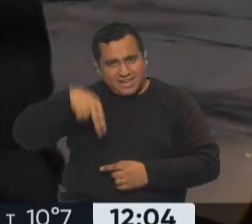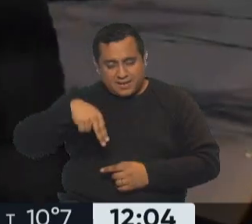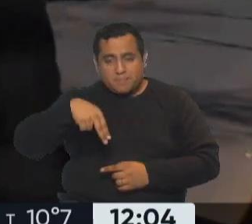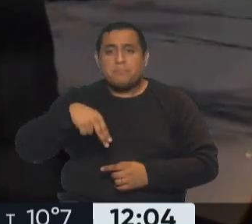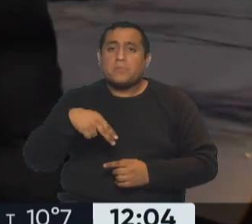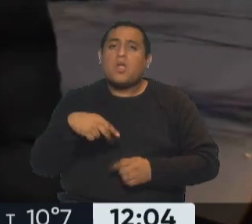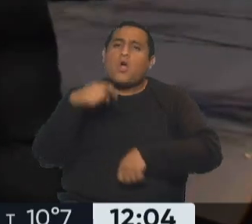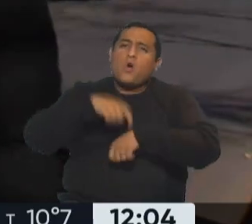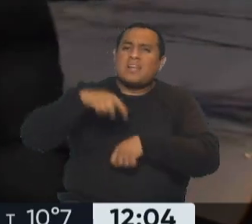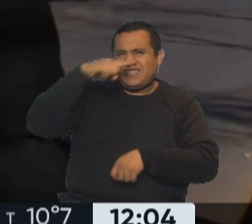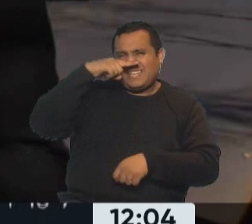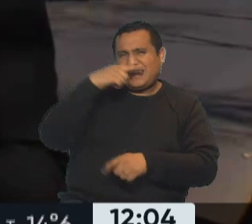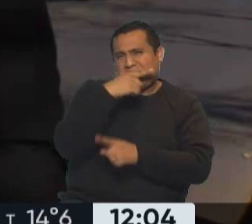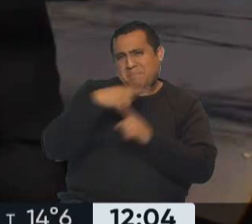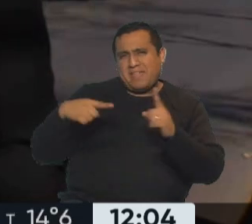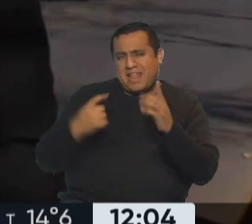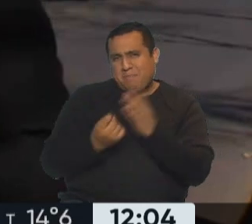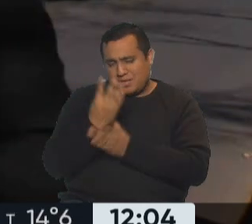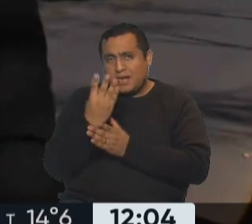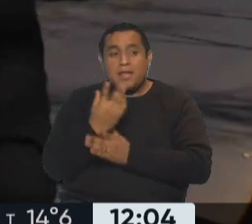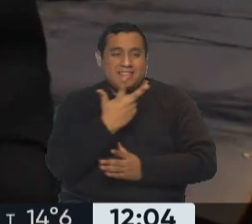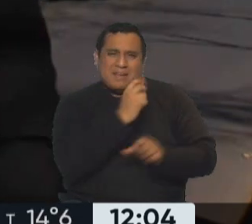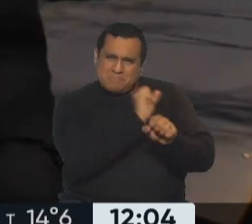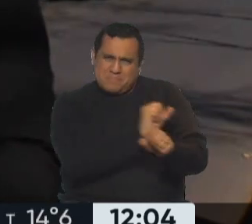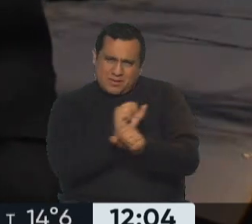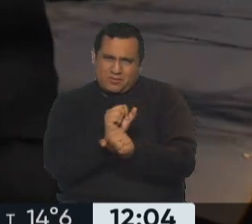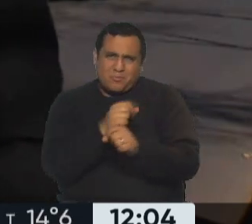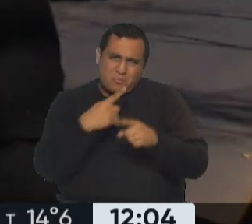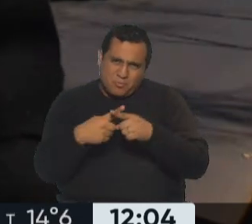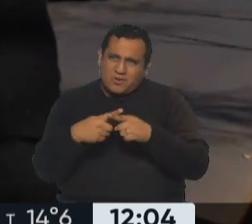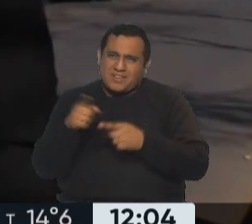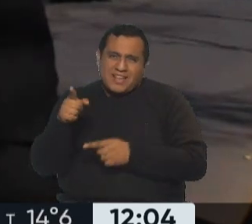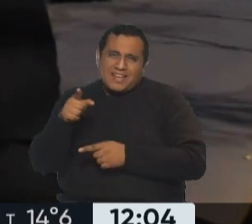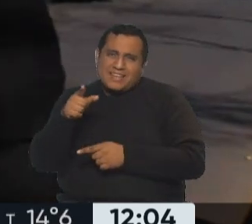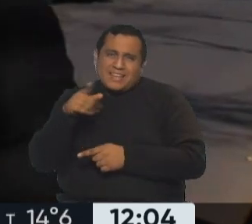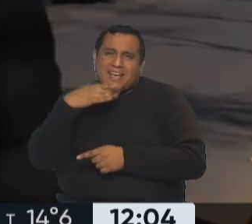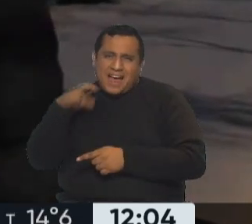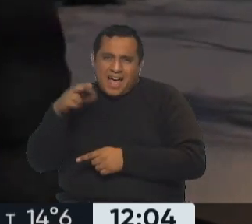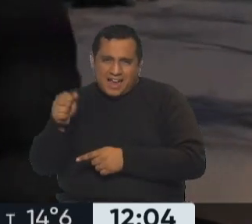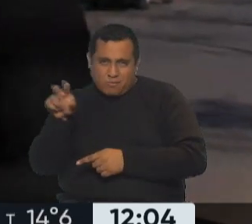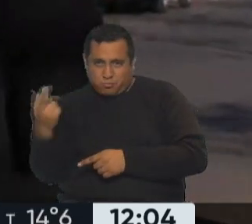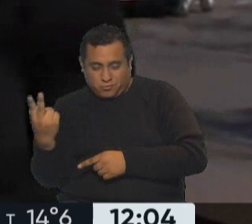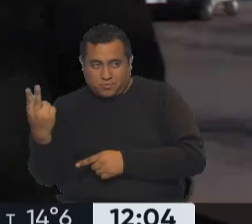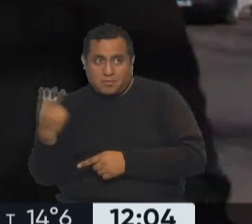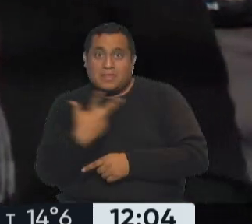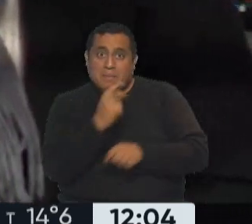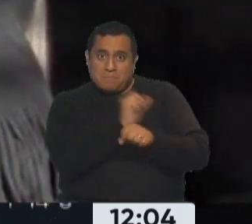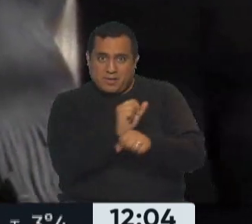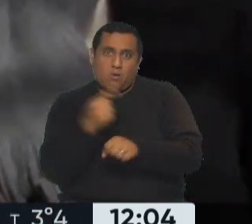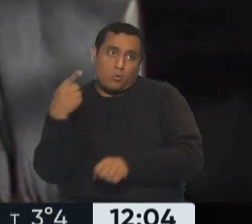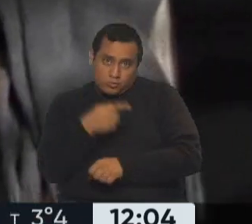las 7:30 de la mañana, los tres detenidos por el caso del camionero Jara están aquí, en la UFI número 6